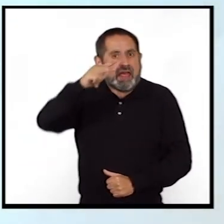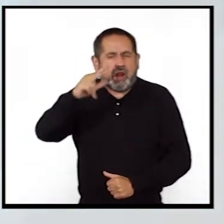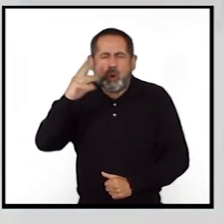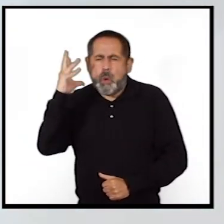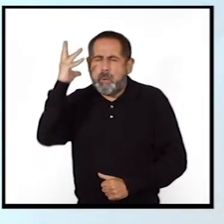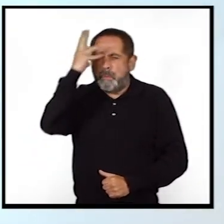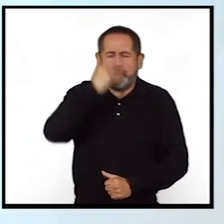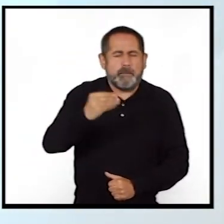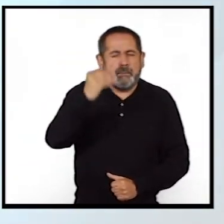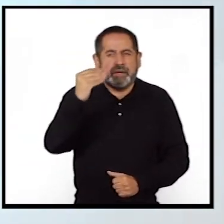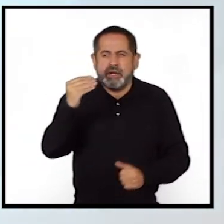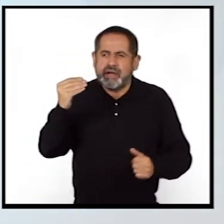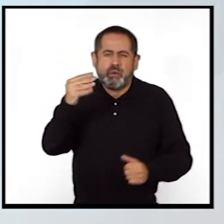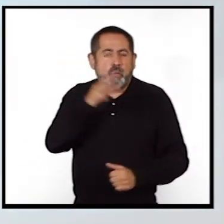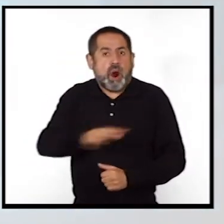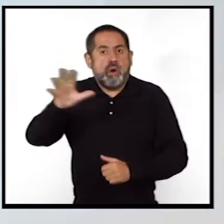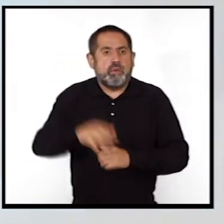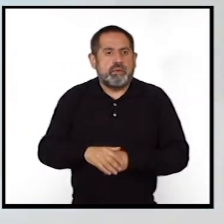Hidalgo Mágico.